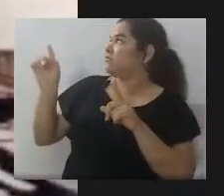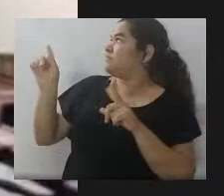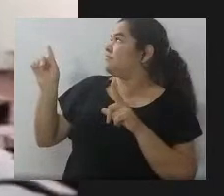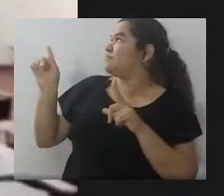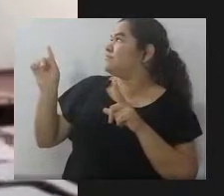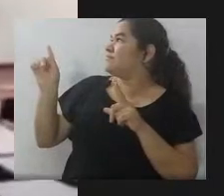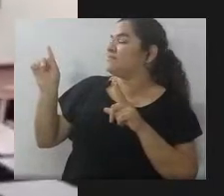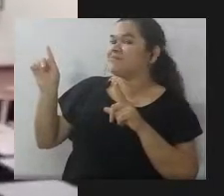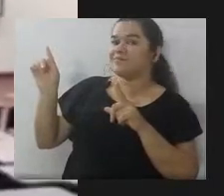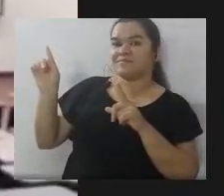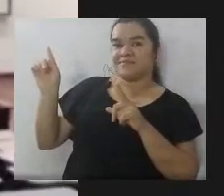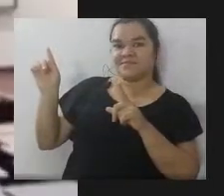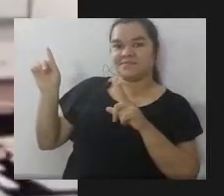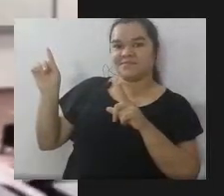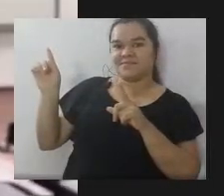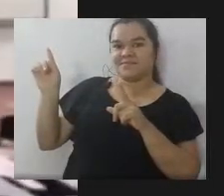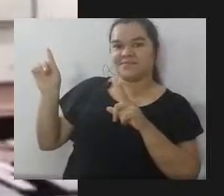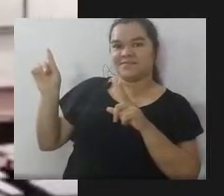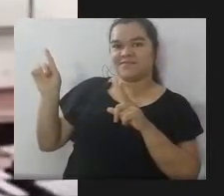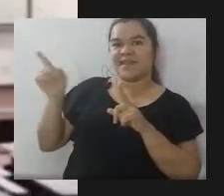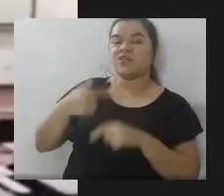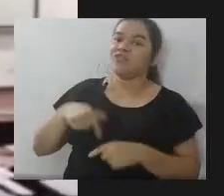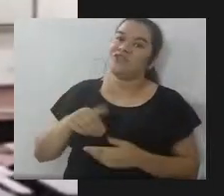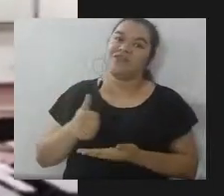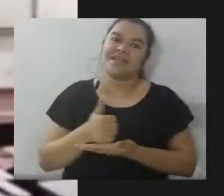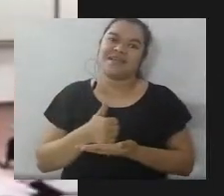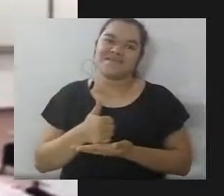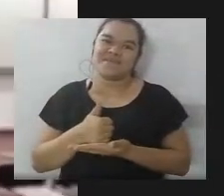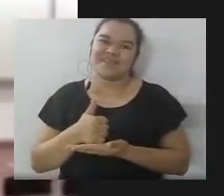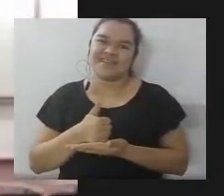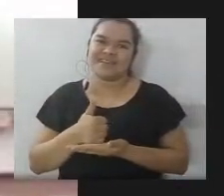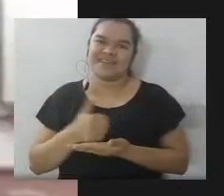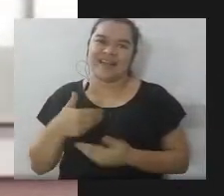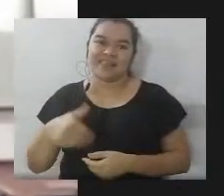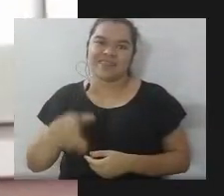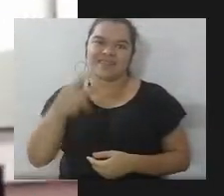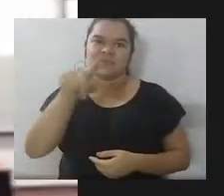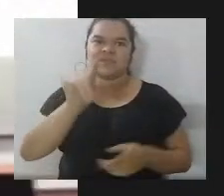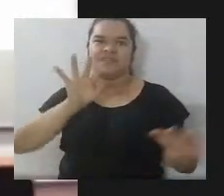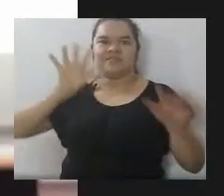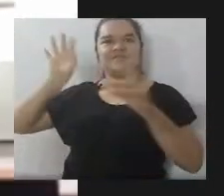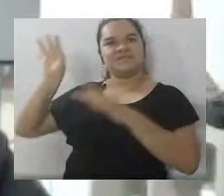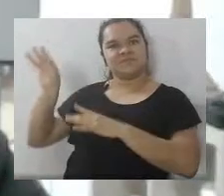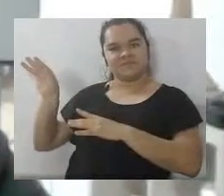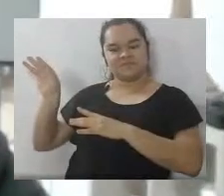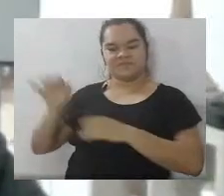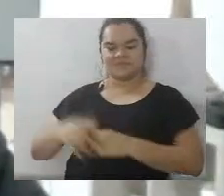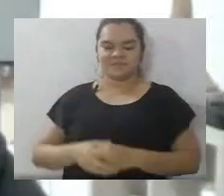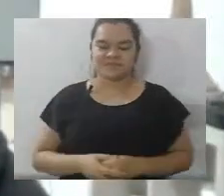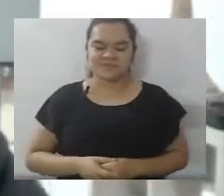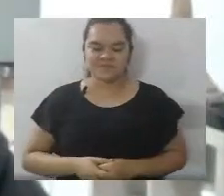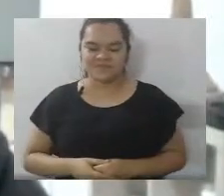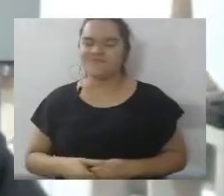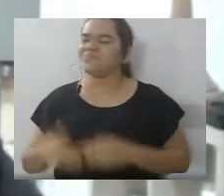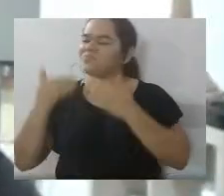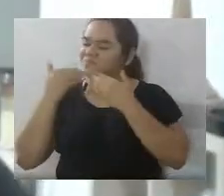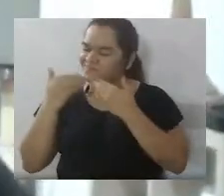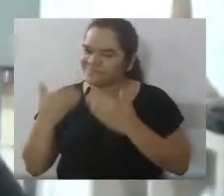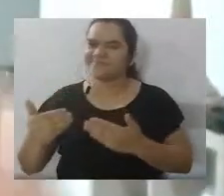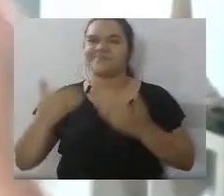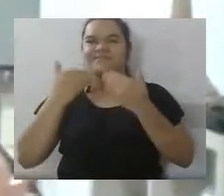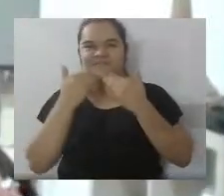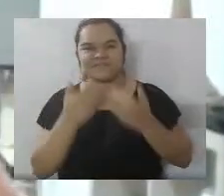para esperándolos. Muchísimas gracias a